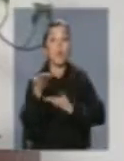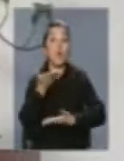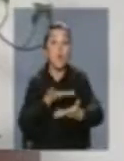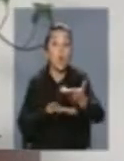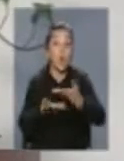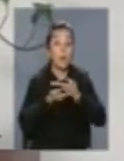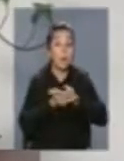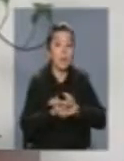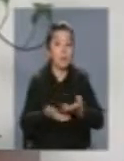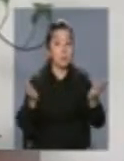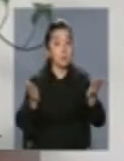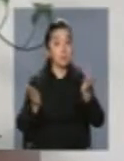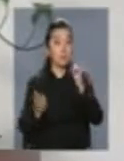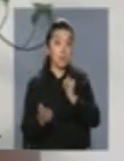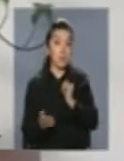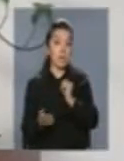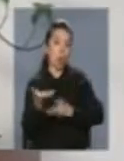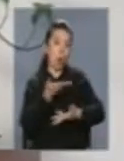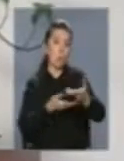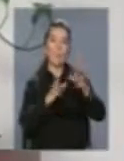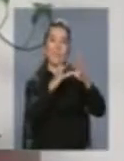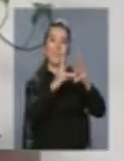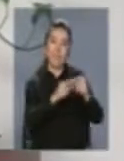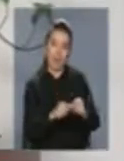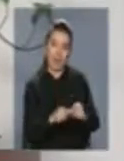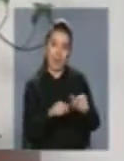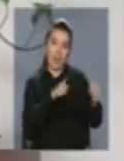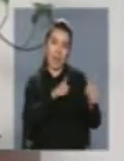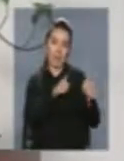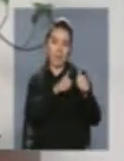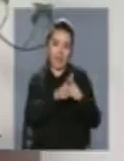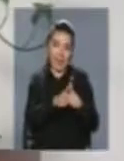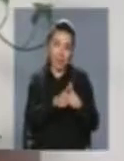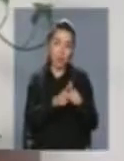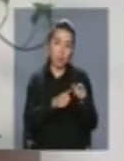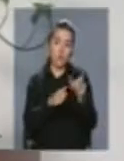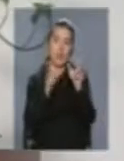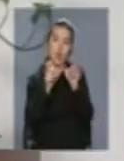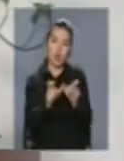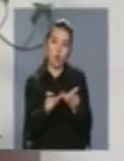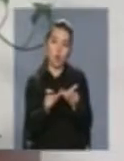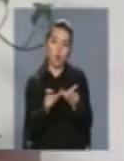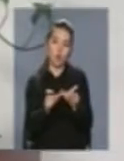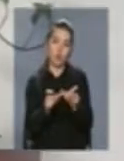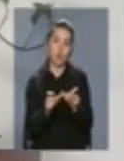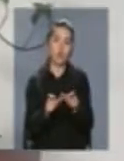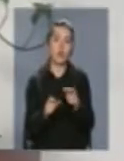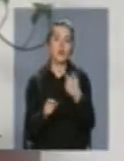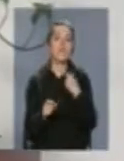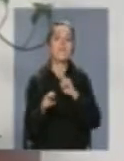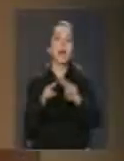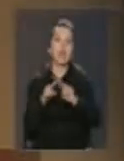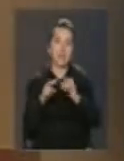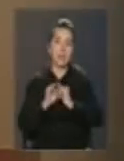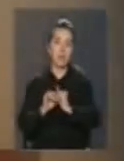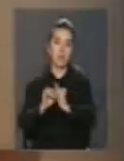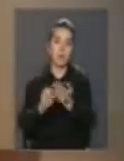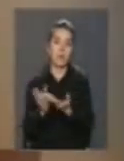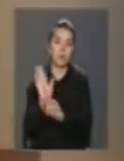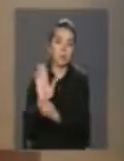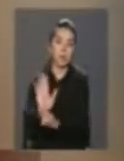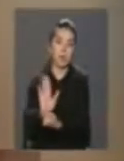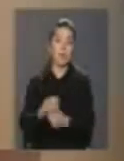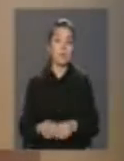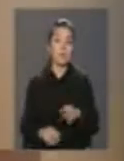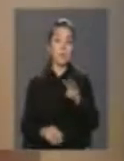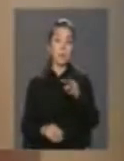está efectivamente a compartir con tus familiares, las personas más cercanas, que tú tienes control más o menos qué va a hacer con esa información. Sugerencia que